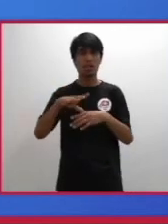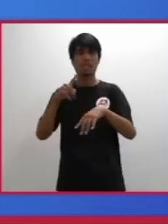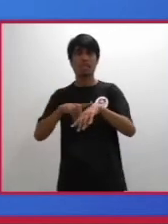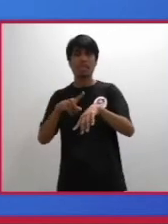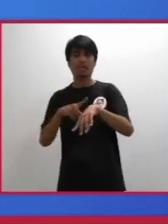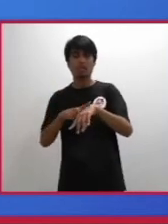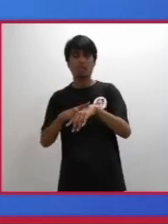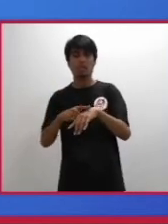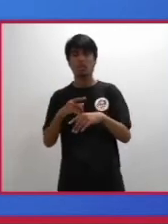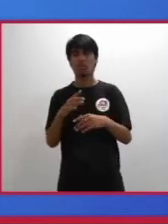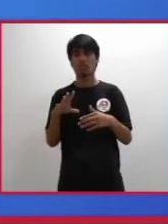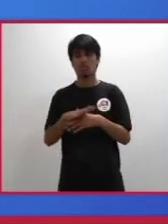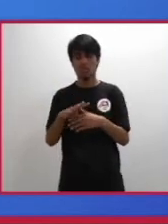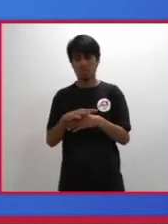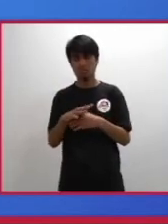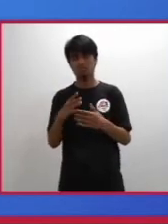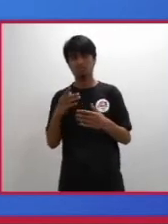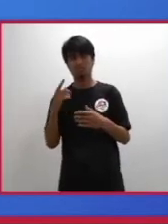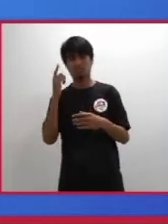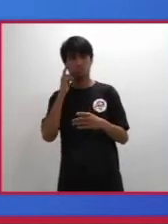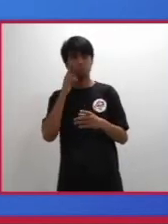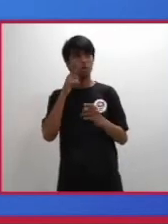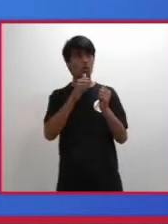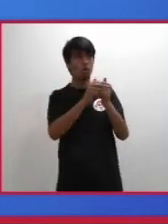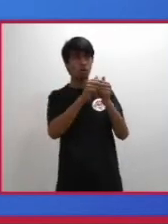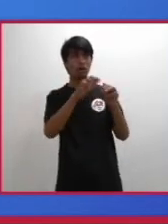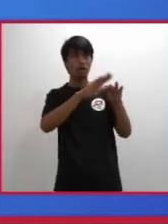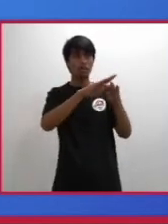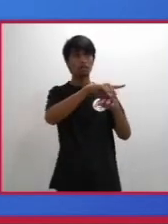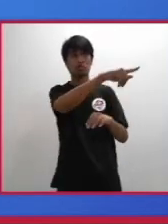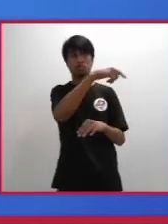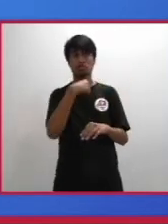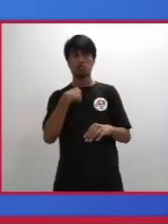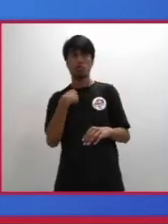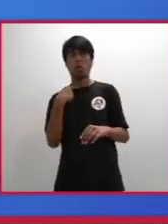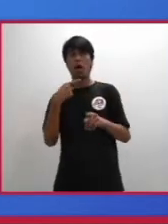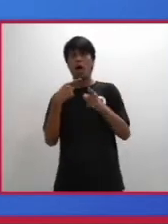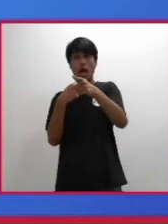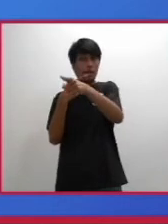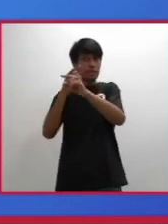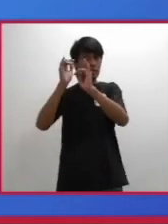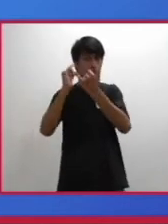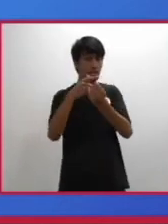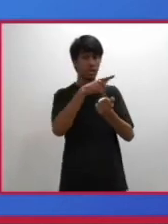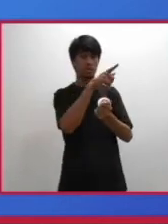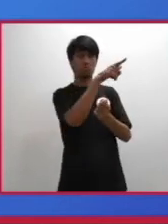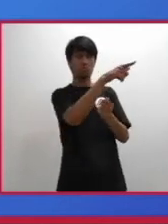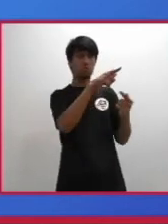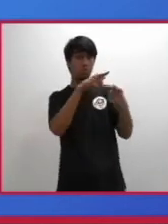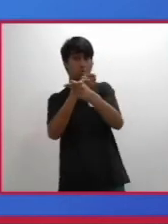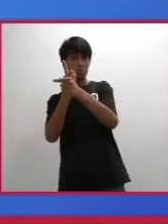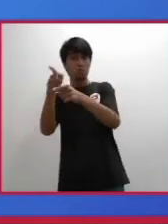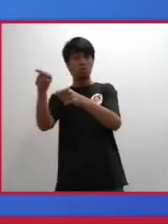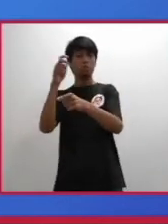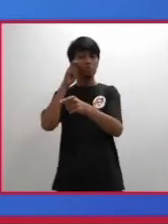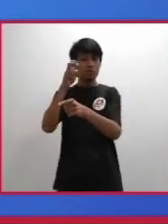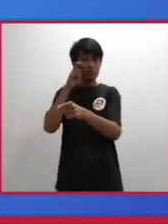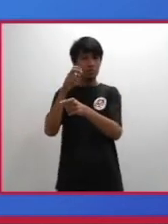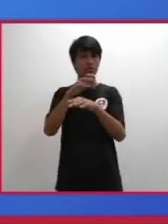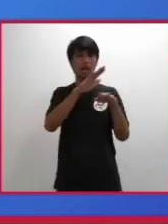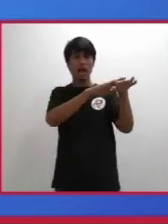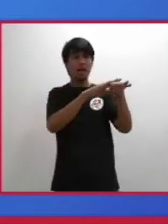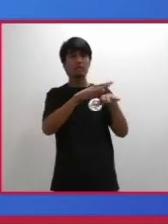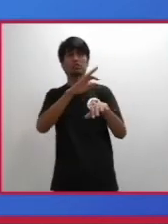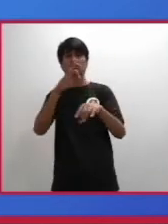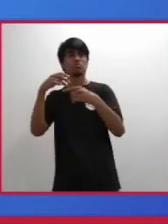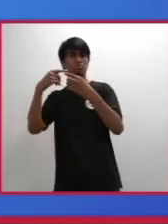para poder hablar sobre el tema de seguridad, concientizar el tema de seguridad. Entonces, es un punto que tenemos que